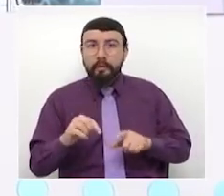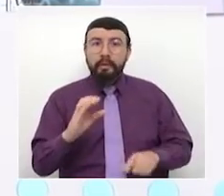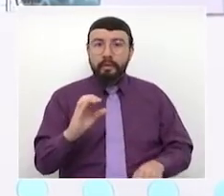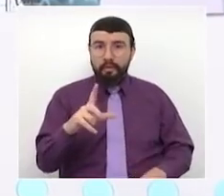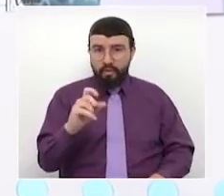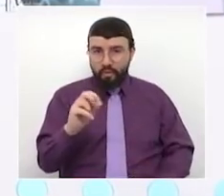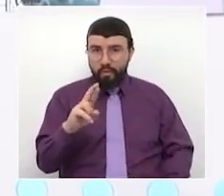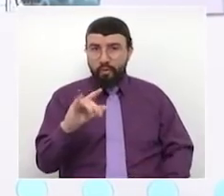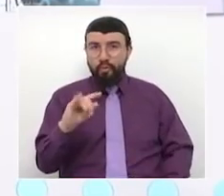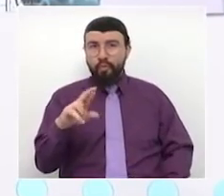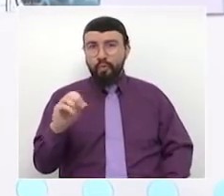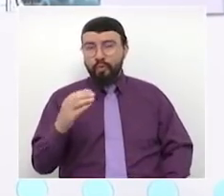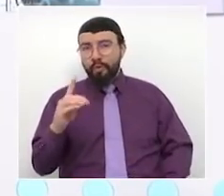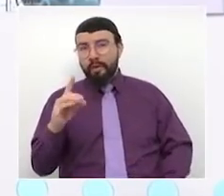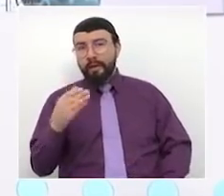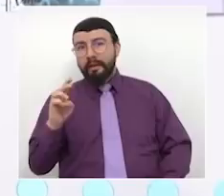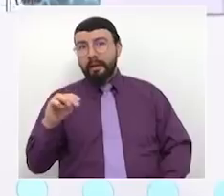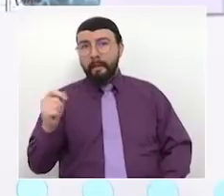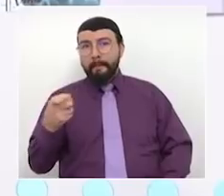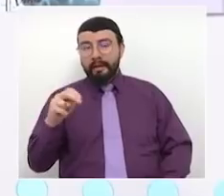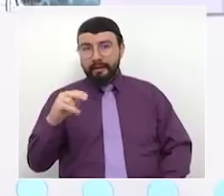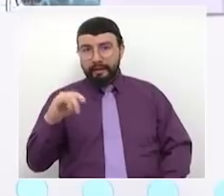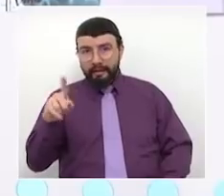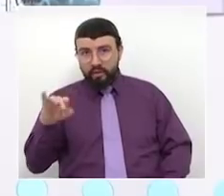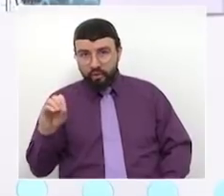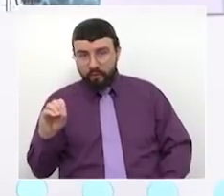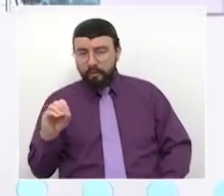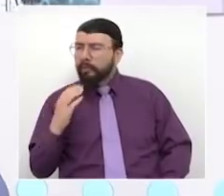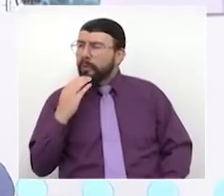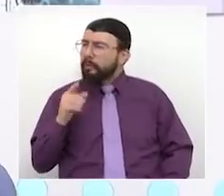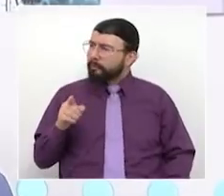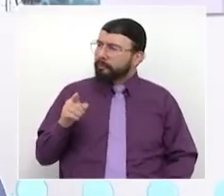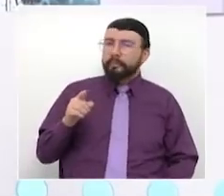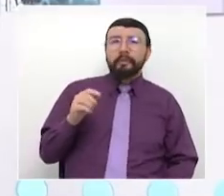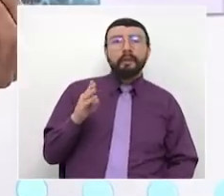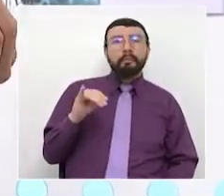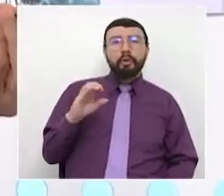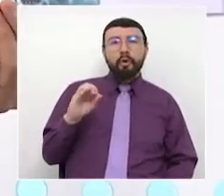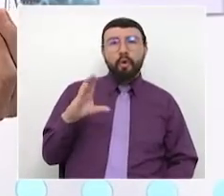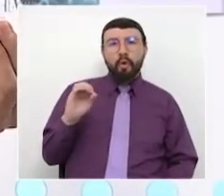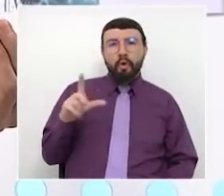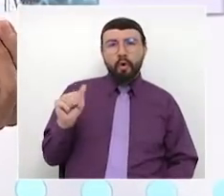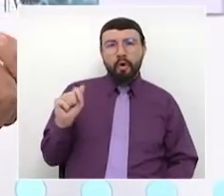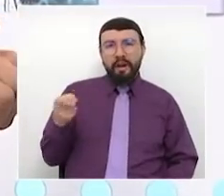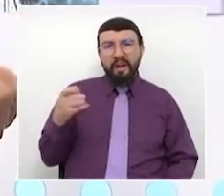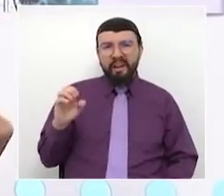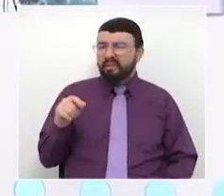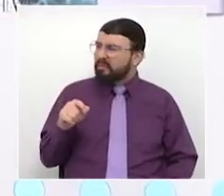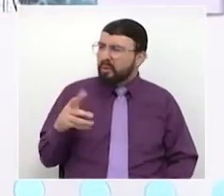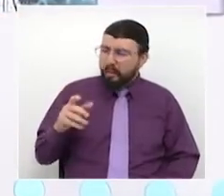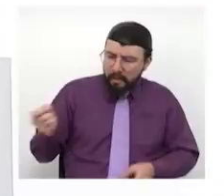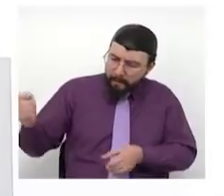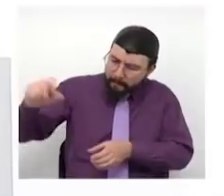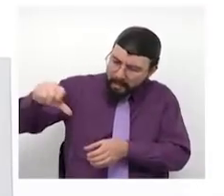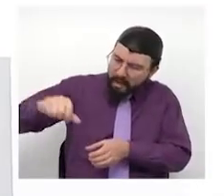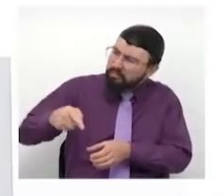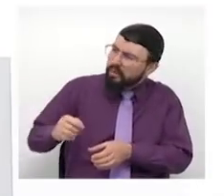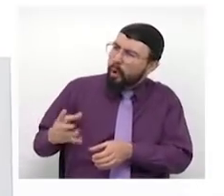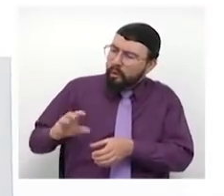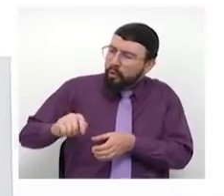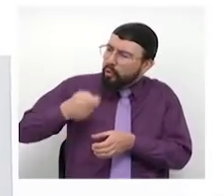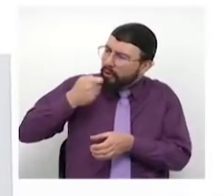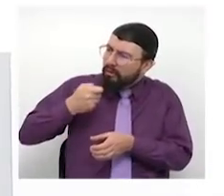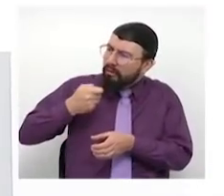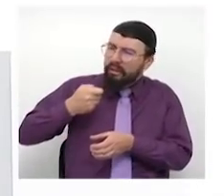magnesio. Este colágeno, casualmente el Biocolac, nosotros le agregamos, ¿qué sustancias? Es un